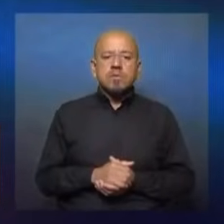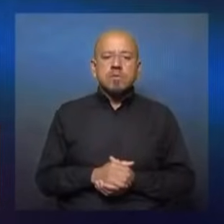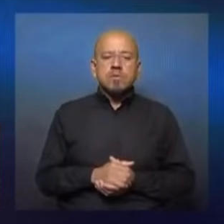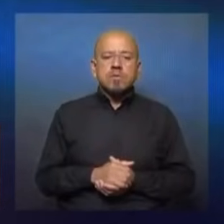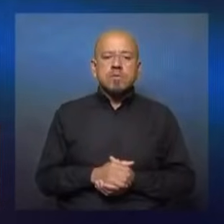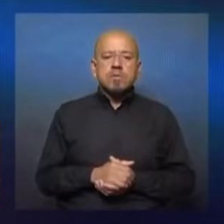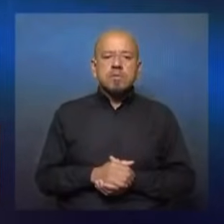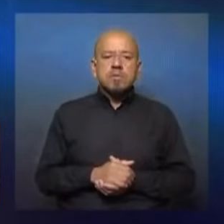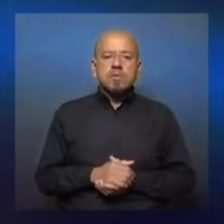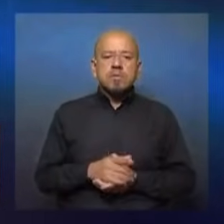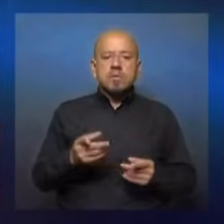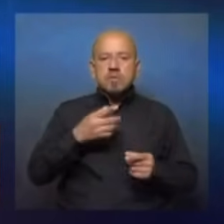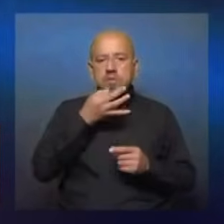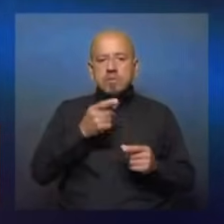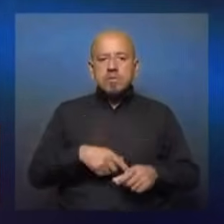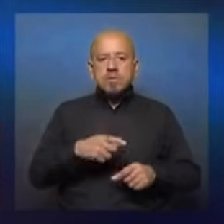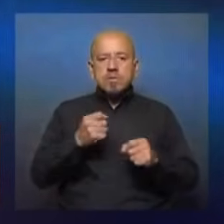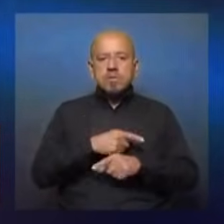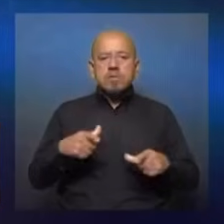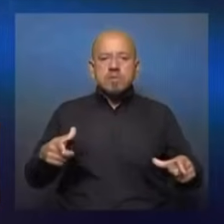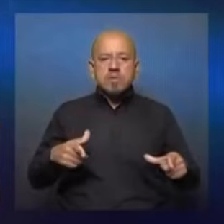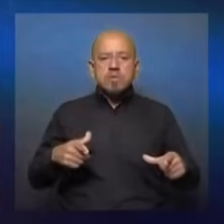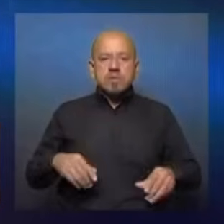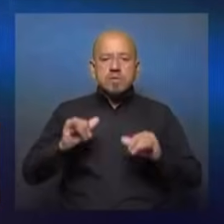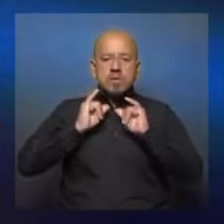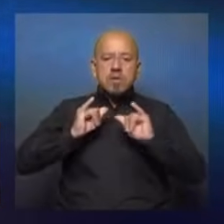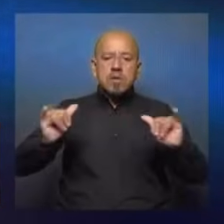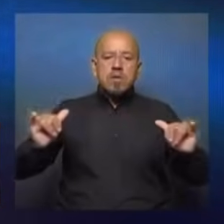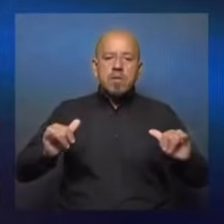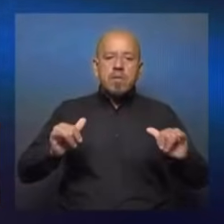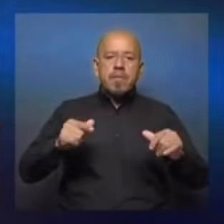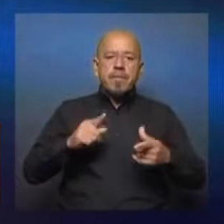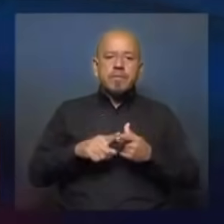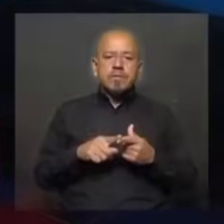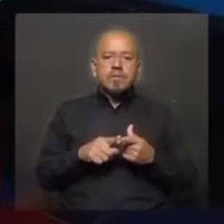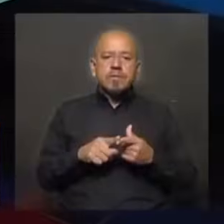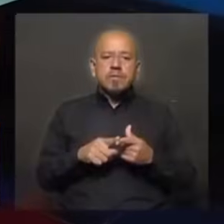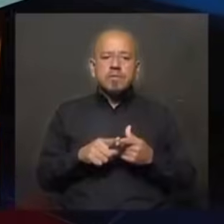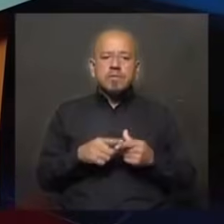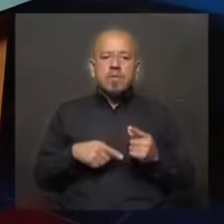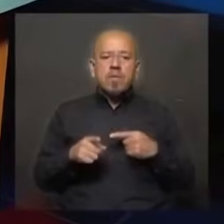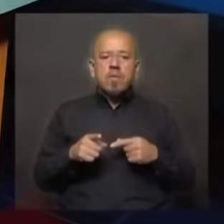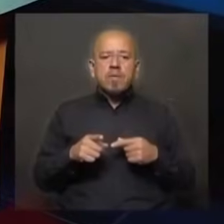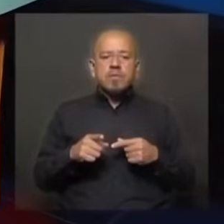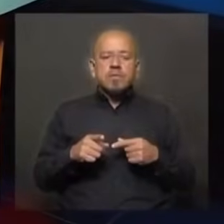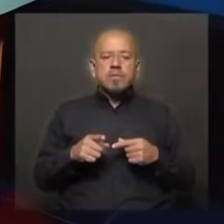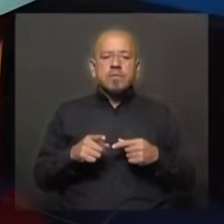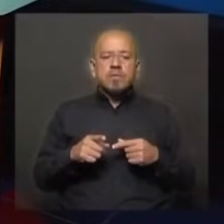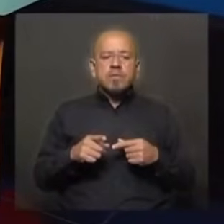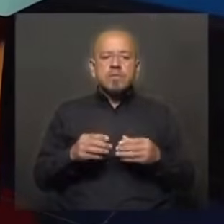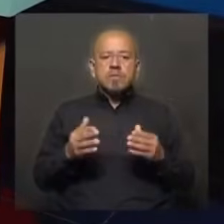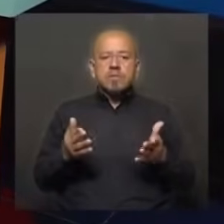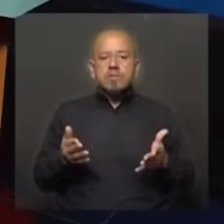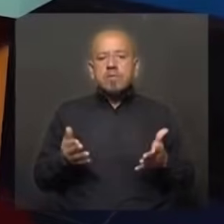Te hablaba de transparencia. Uh-huh. Y pensando en que se viene una campaña electoral, ¿cómo ve el tema